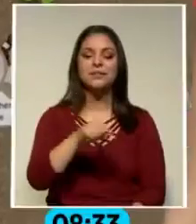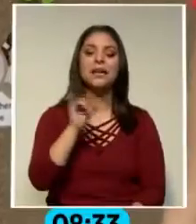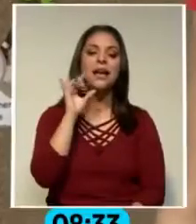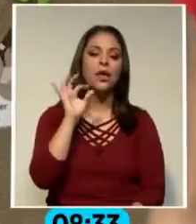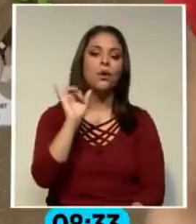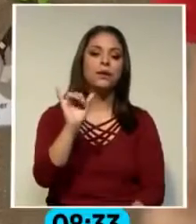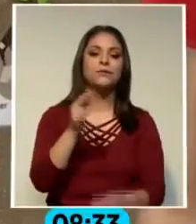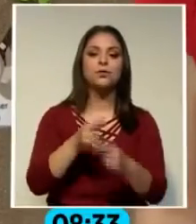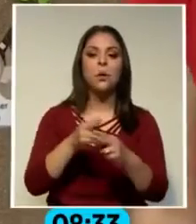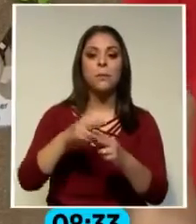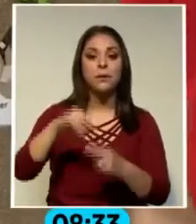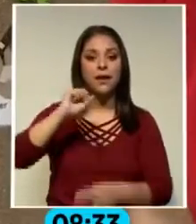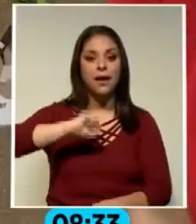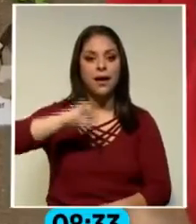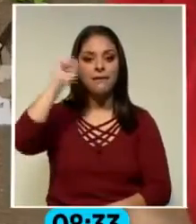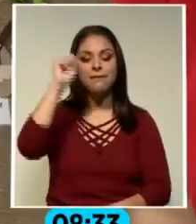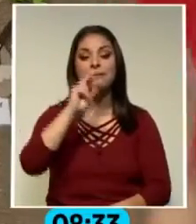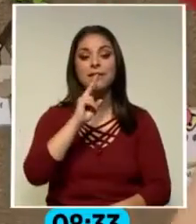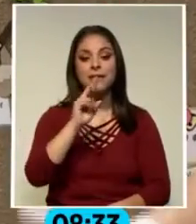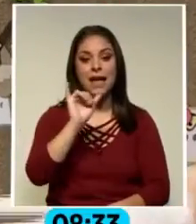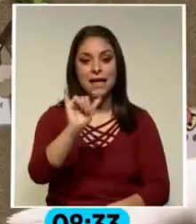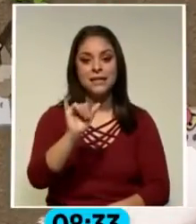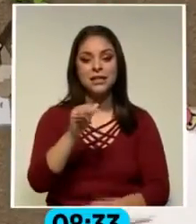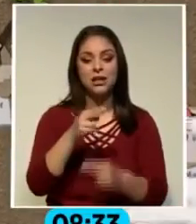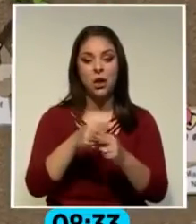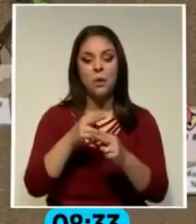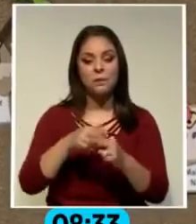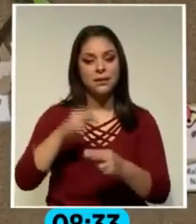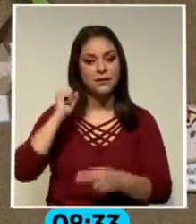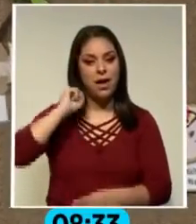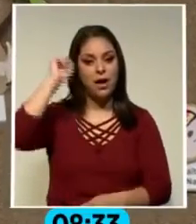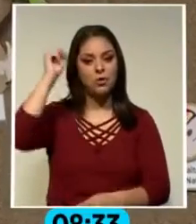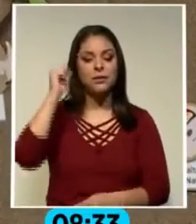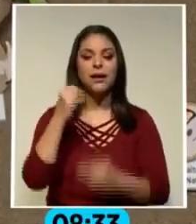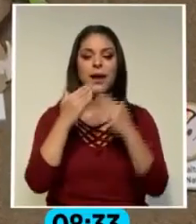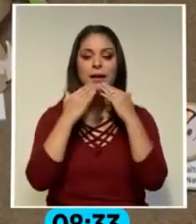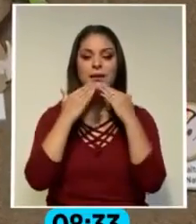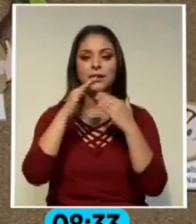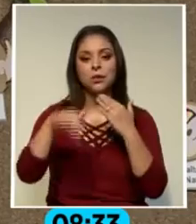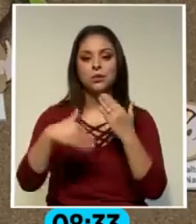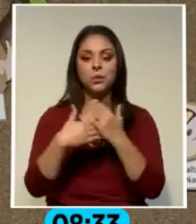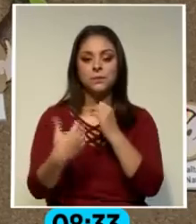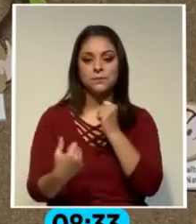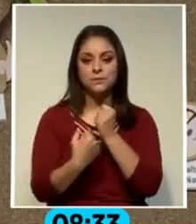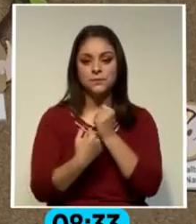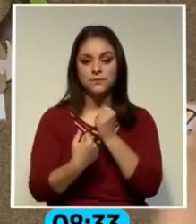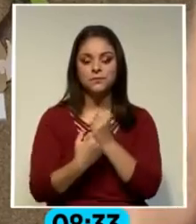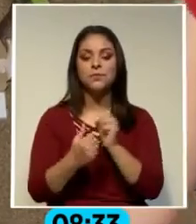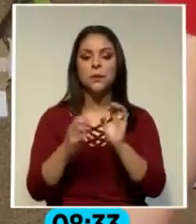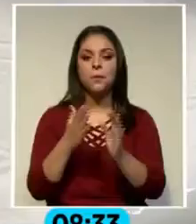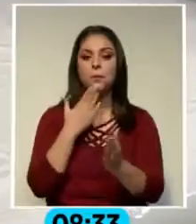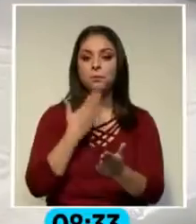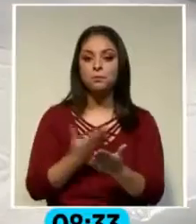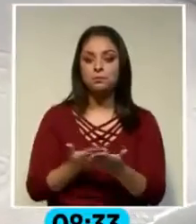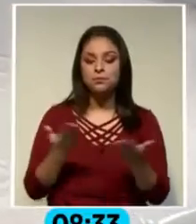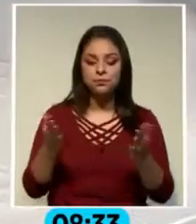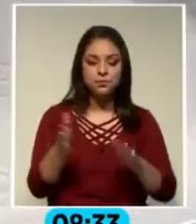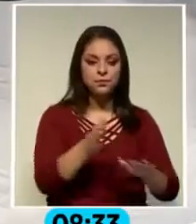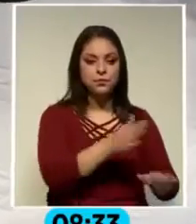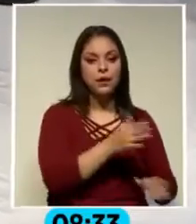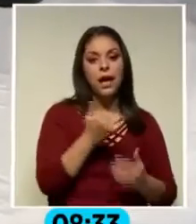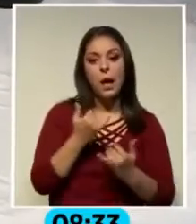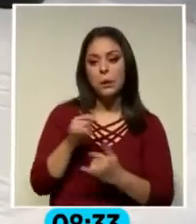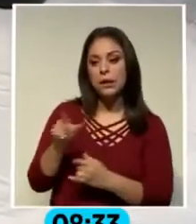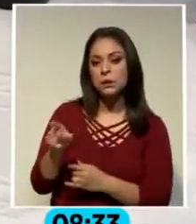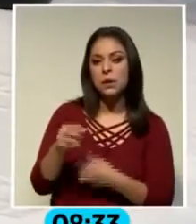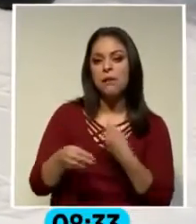nos apoyaron, ¿verdad? Sí. Niña Ley. Ahora sí. ¡Qué lindo esto! ¿Qué vamos a hacer con estos frasquitos? Lo que vamos a hacer es